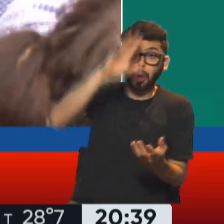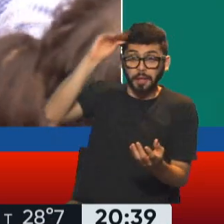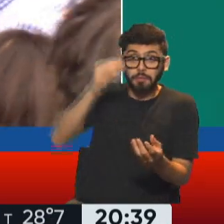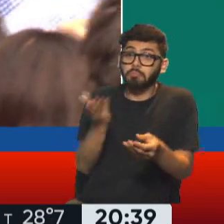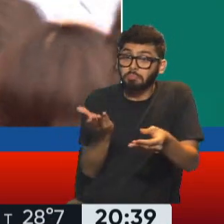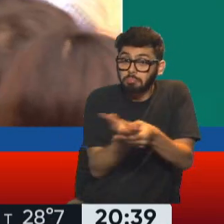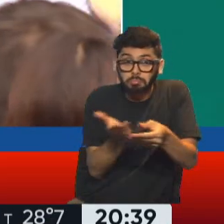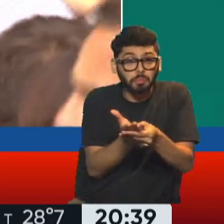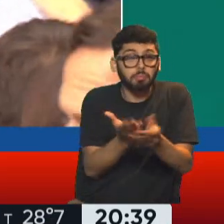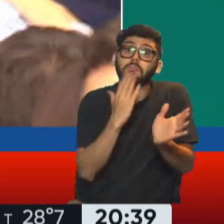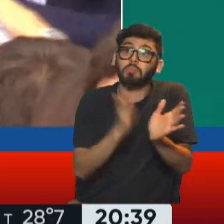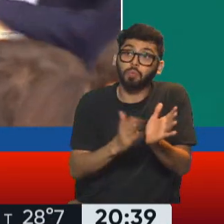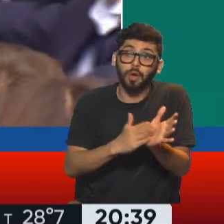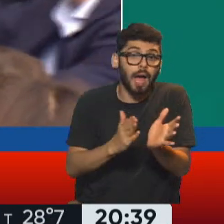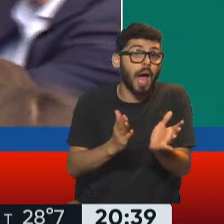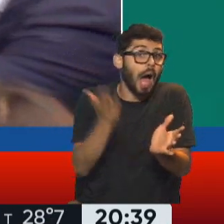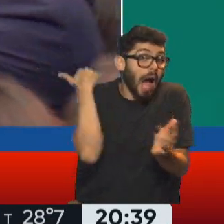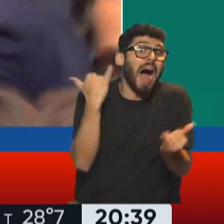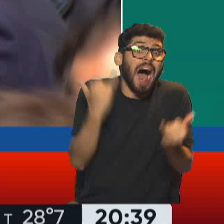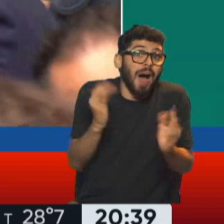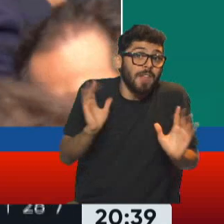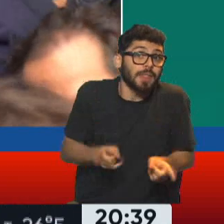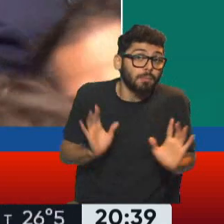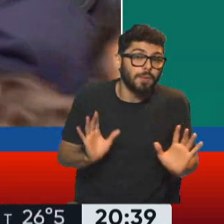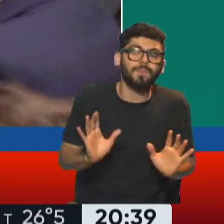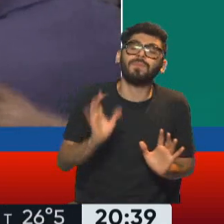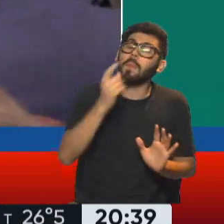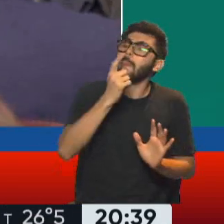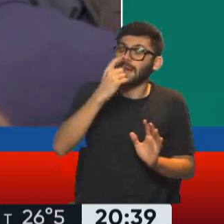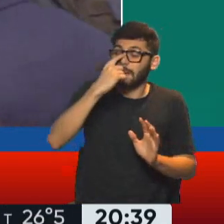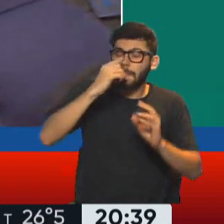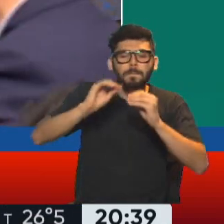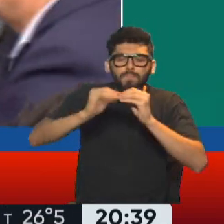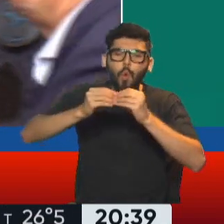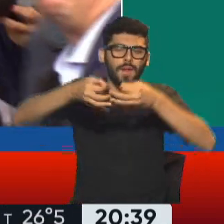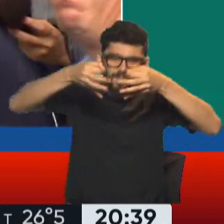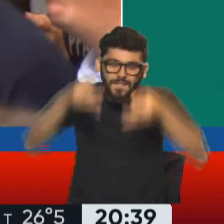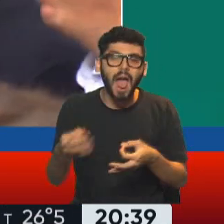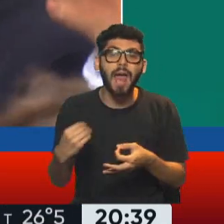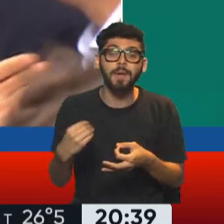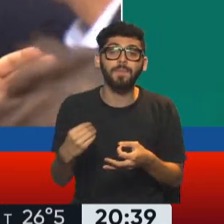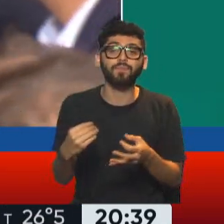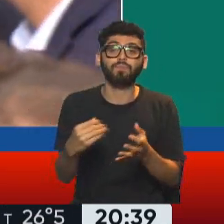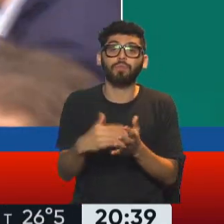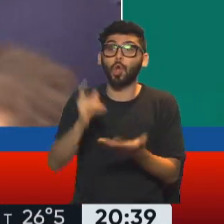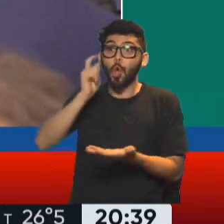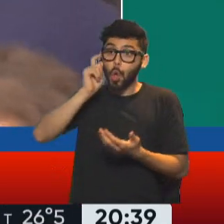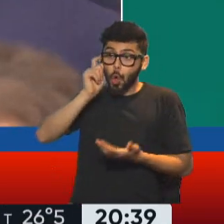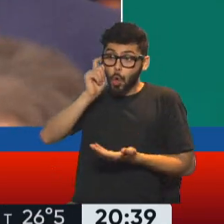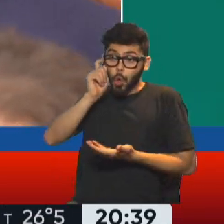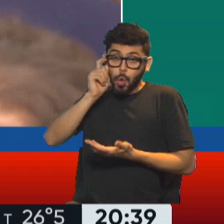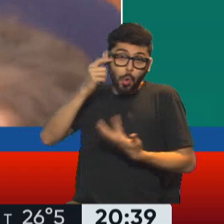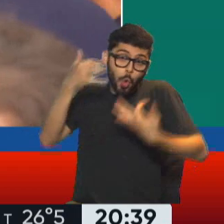hubo argumentación en ese mismo sentido. El problema de fondo, me parece, es que sea cual fuere el fallo que dicte